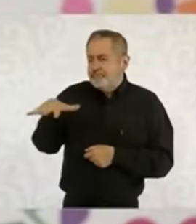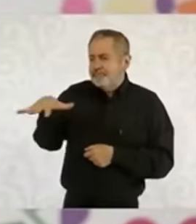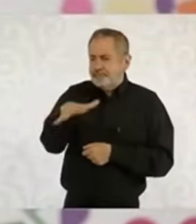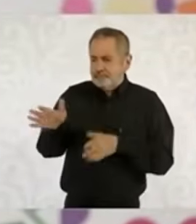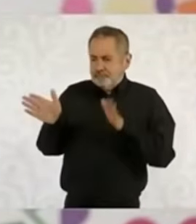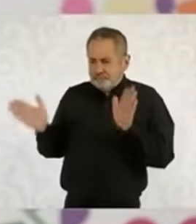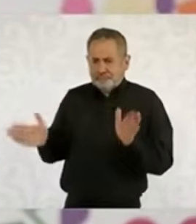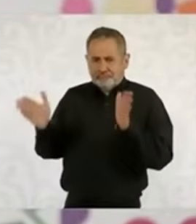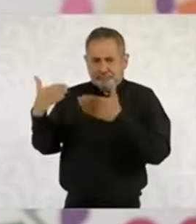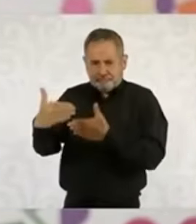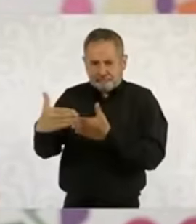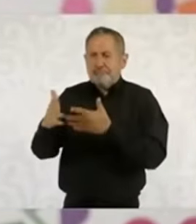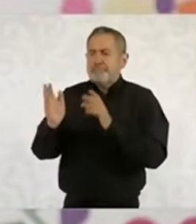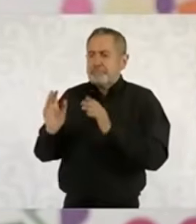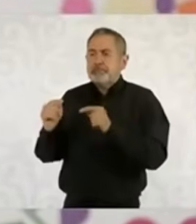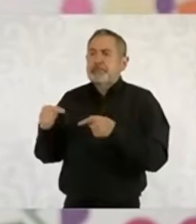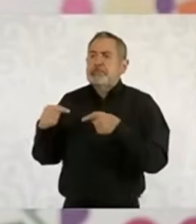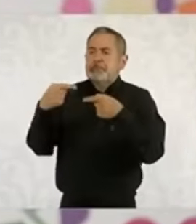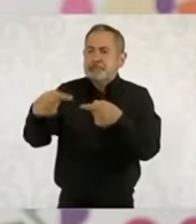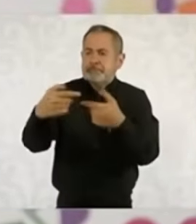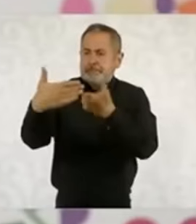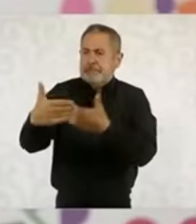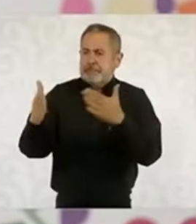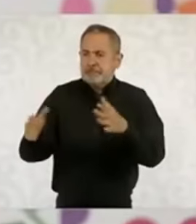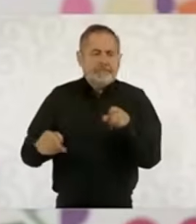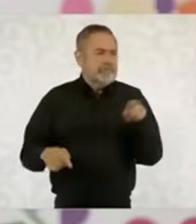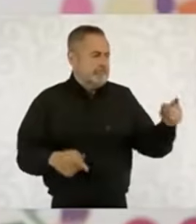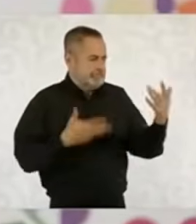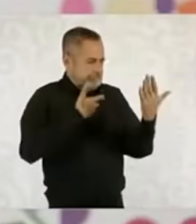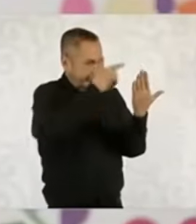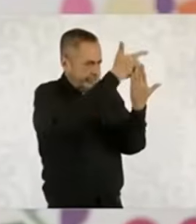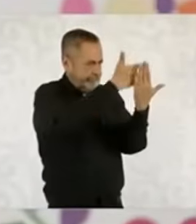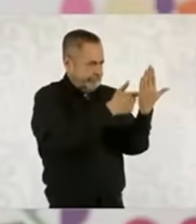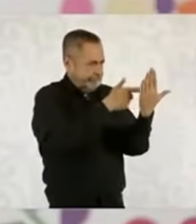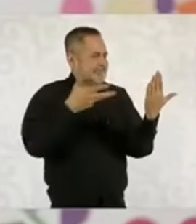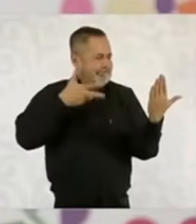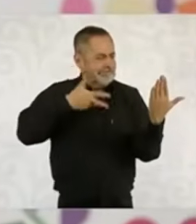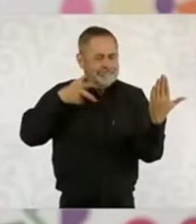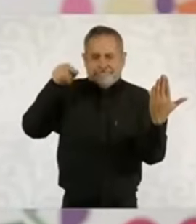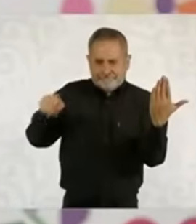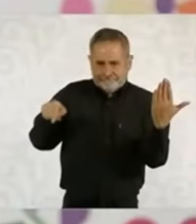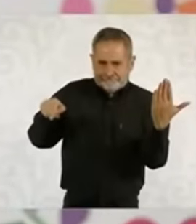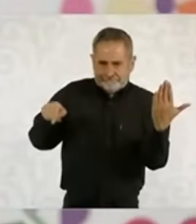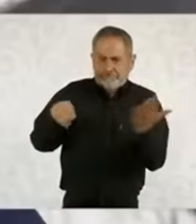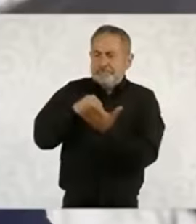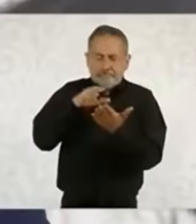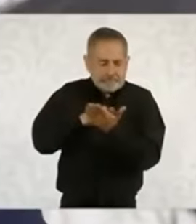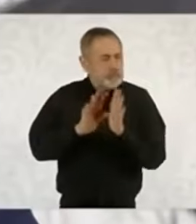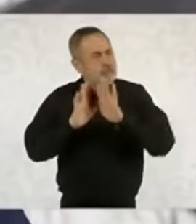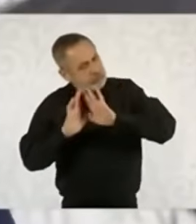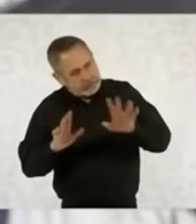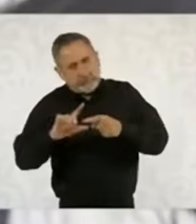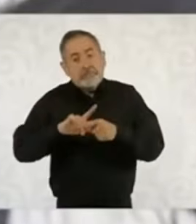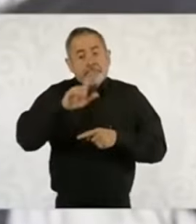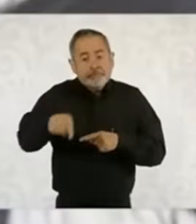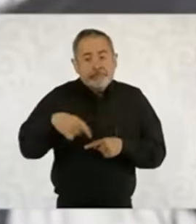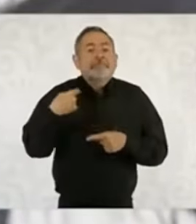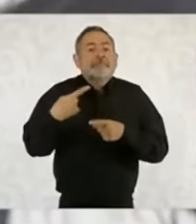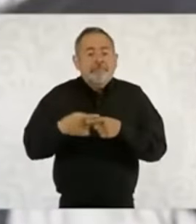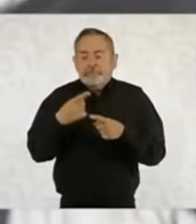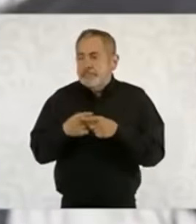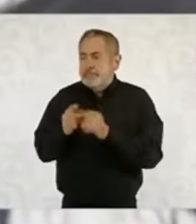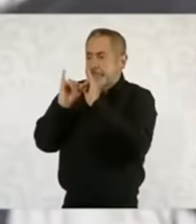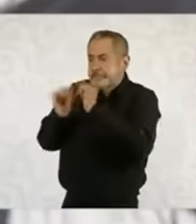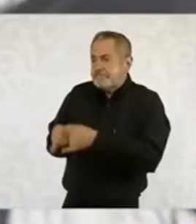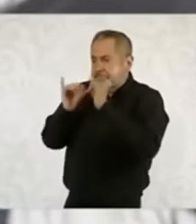ya está formalizada, ya es reconocida por la autoridad y el paso que sigue ya es la individualización de estas acciones